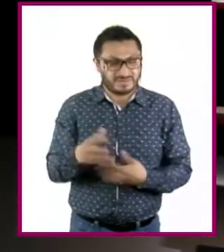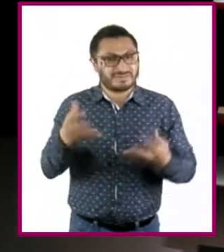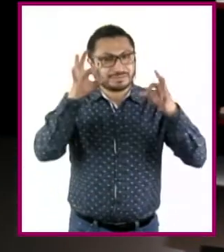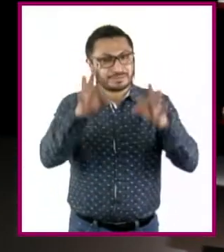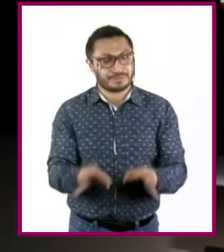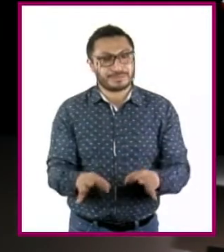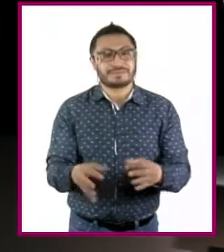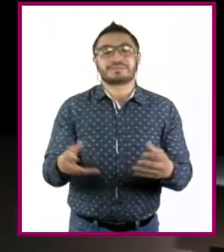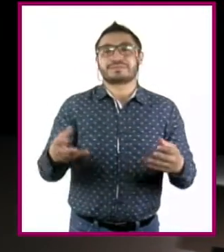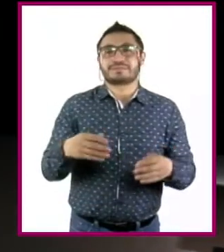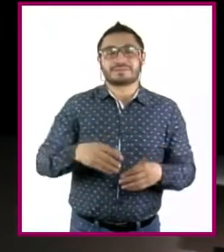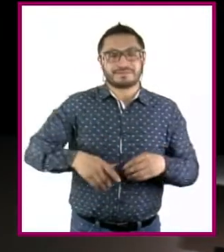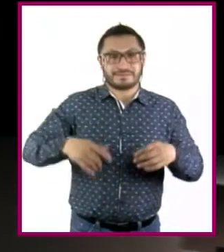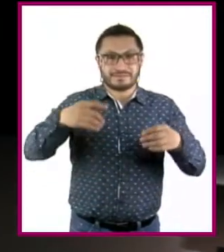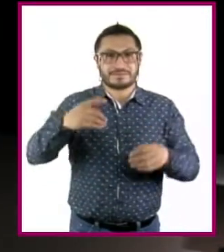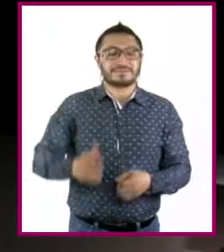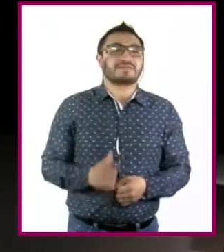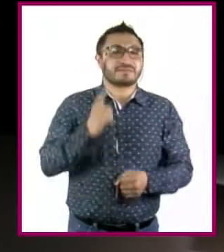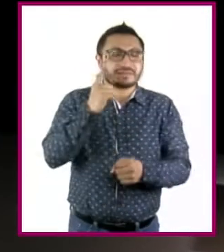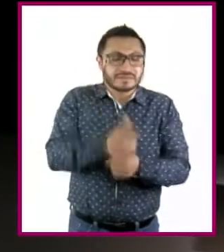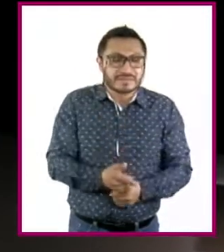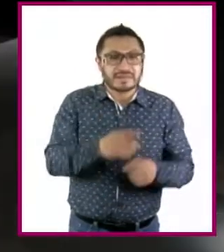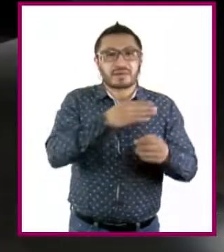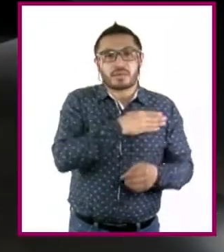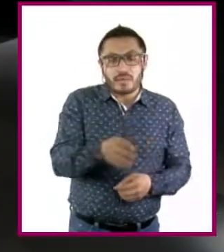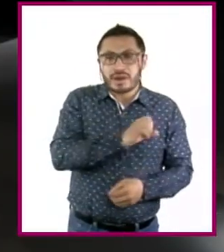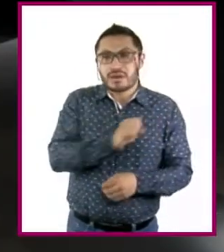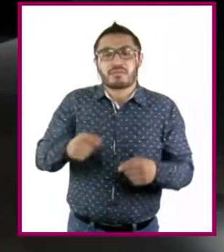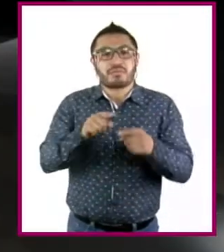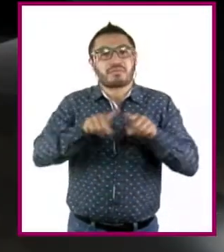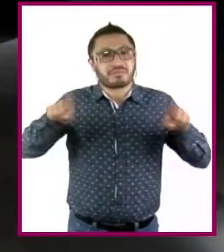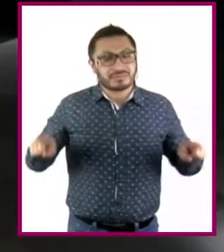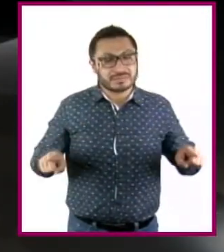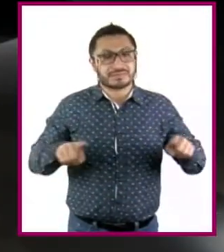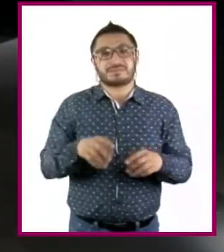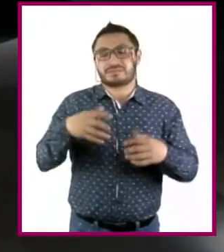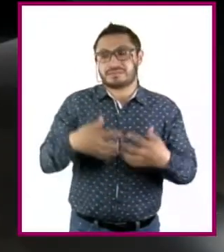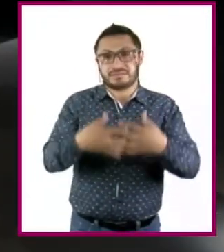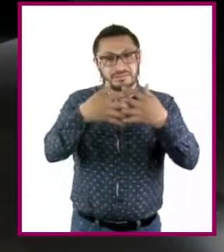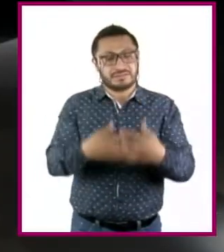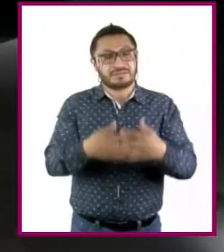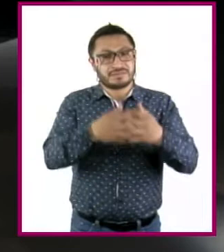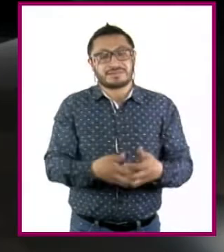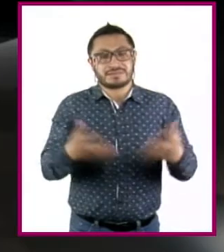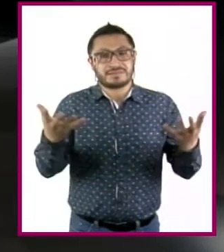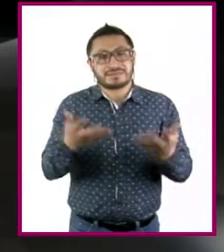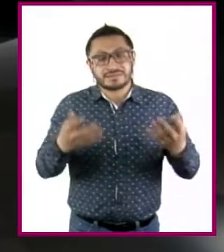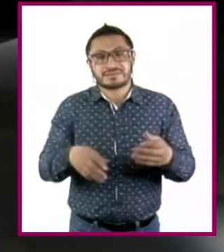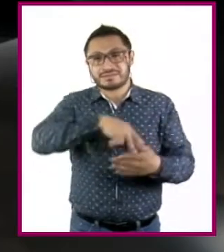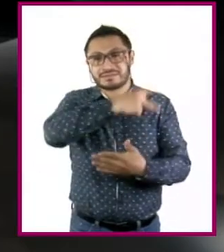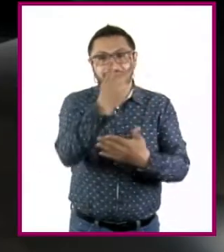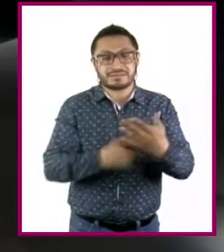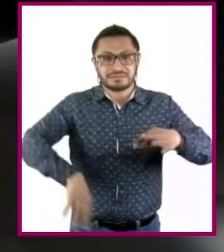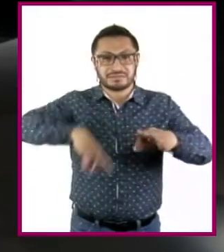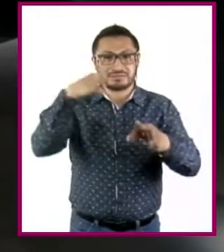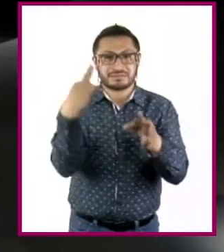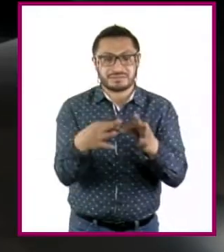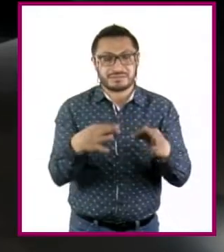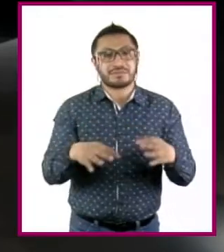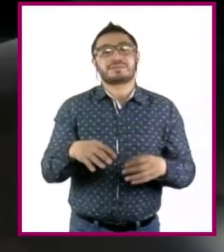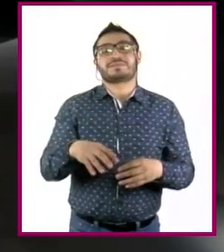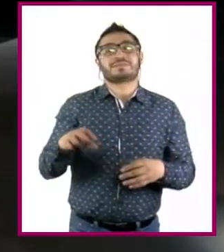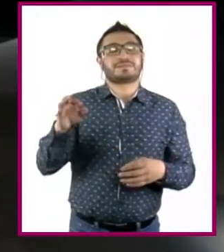moralmente, discerniendo lo bueno de lo malo. Una máquina que tiene una programación fija, por capaz